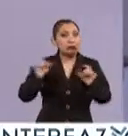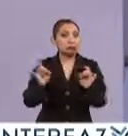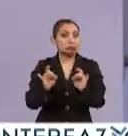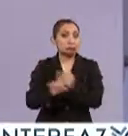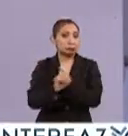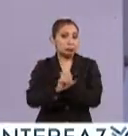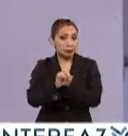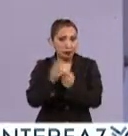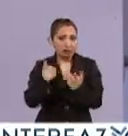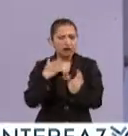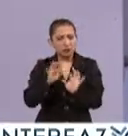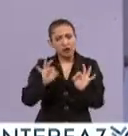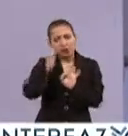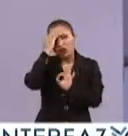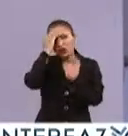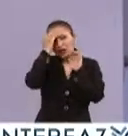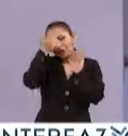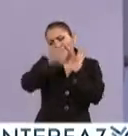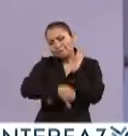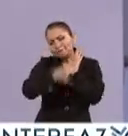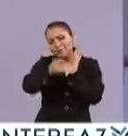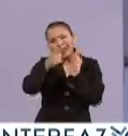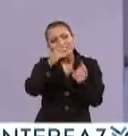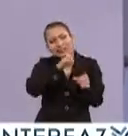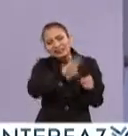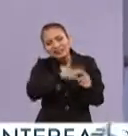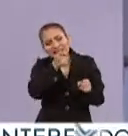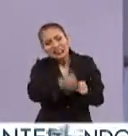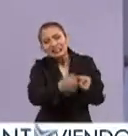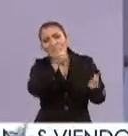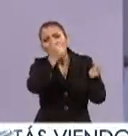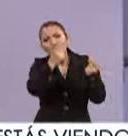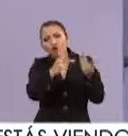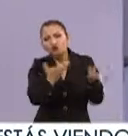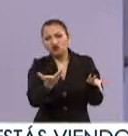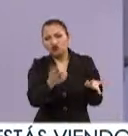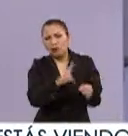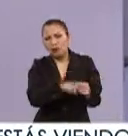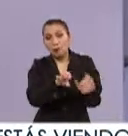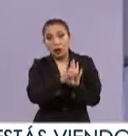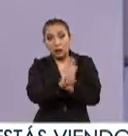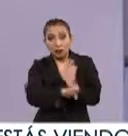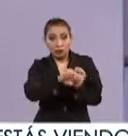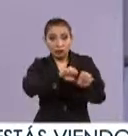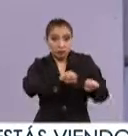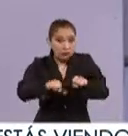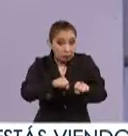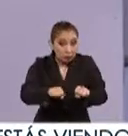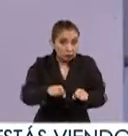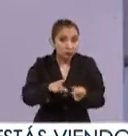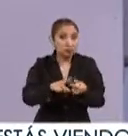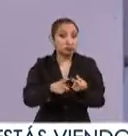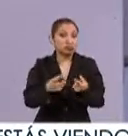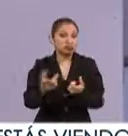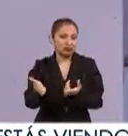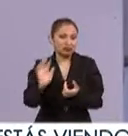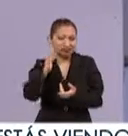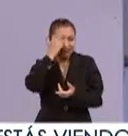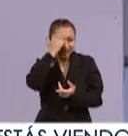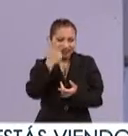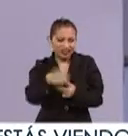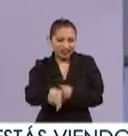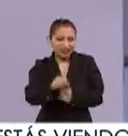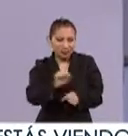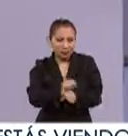fundamental conocer perfectamente la naturaleza de algunos de estos fenómenos, como lo son los sismos, los que recordamos